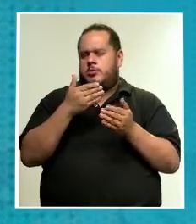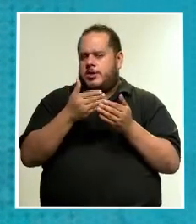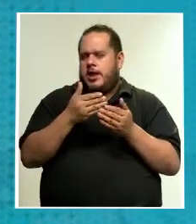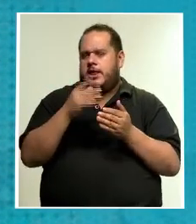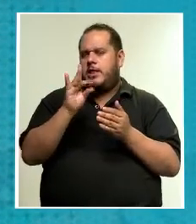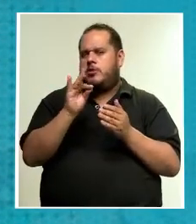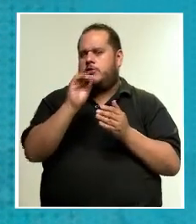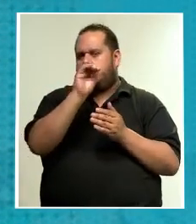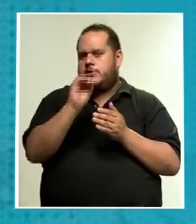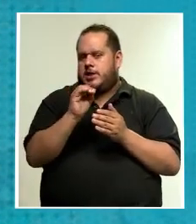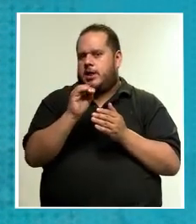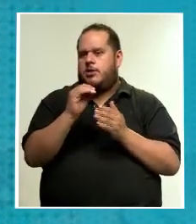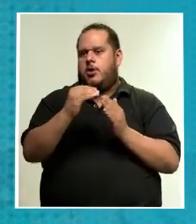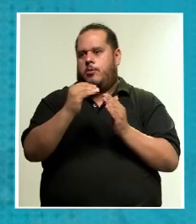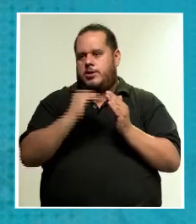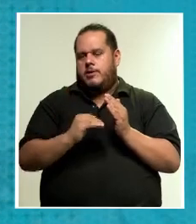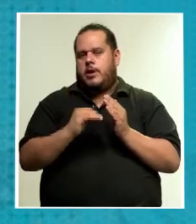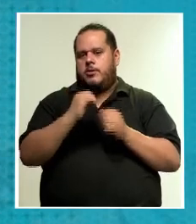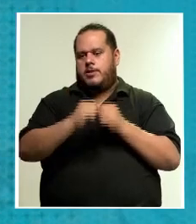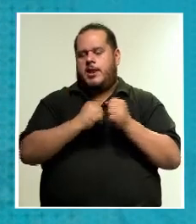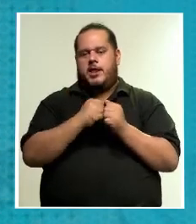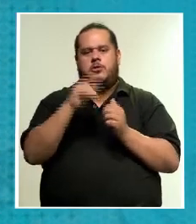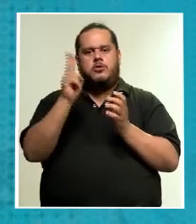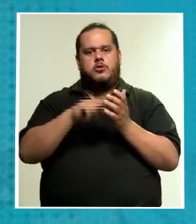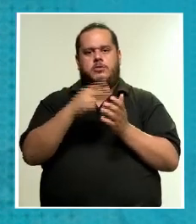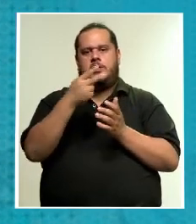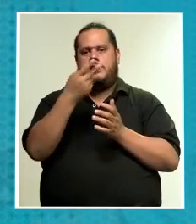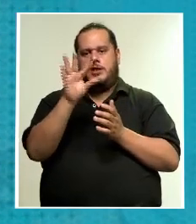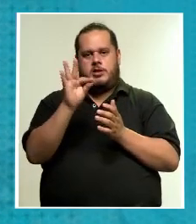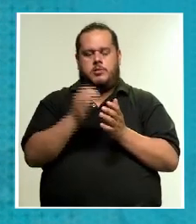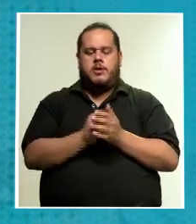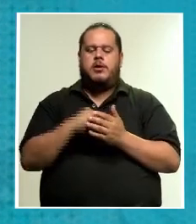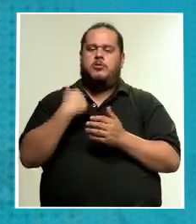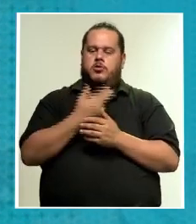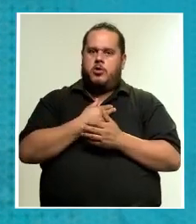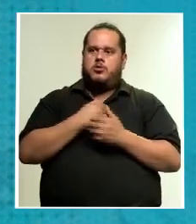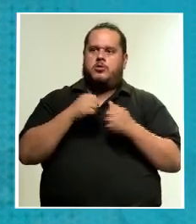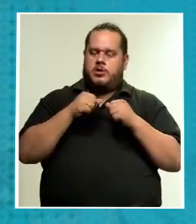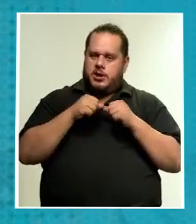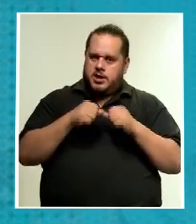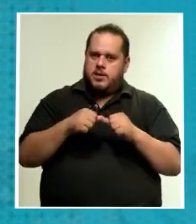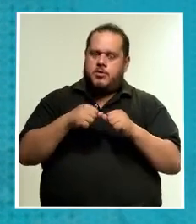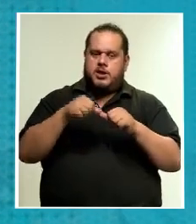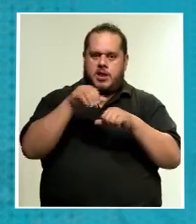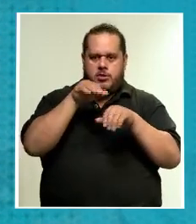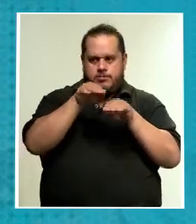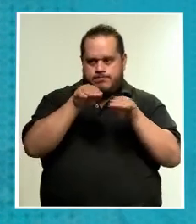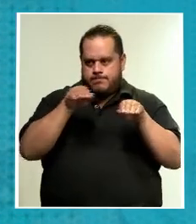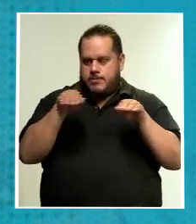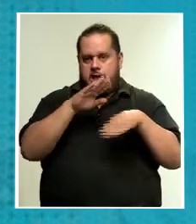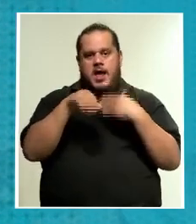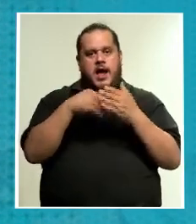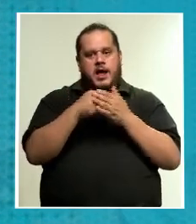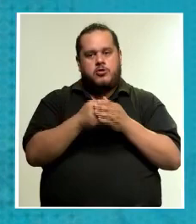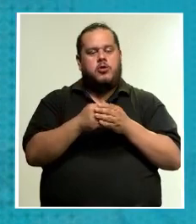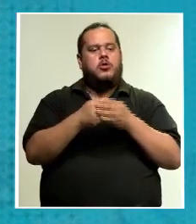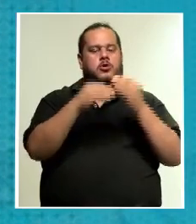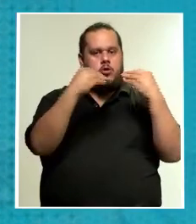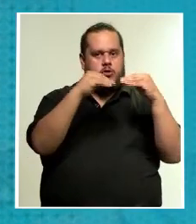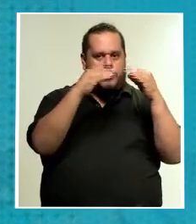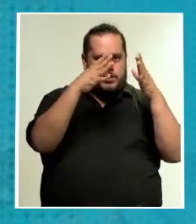por debajo del año 2019. Seguimos haciendo un llamado a clientes y comerciantes para respetar los protocolos y